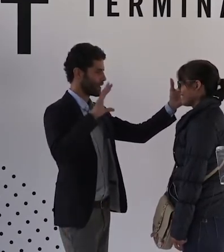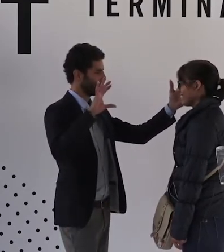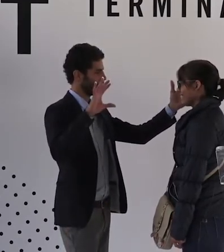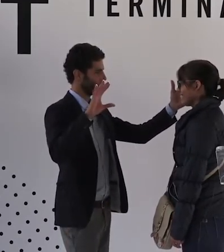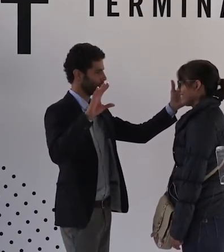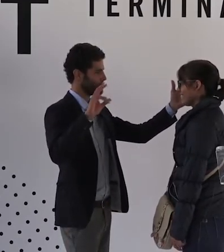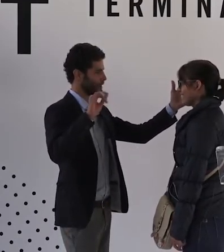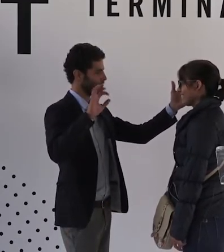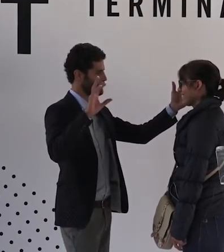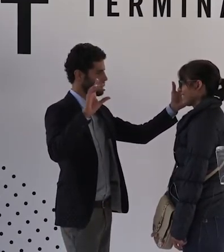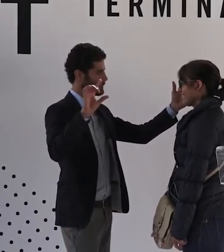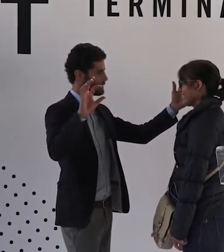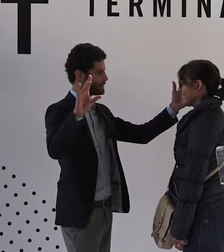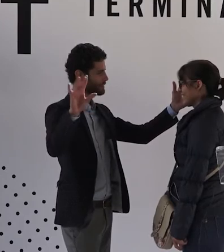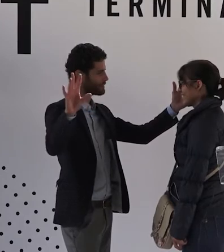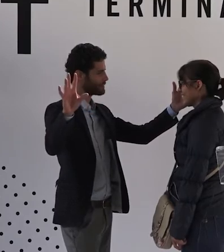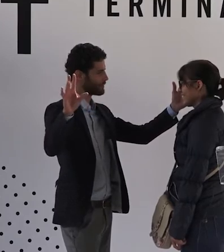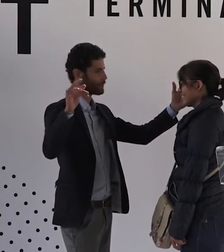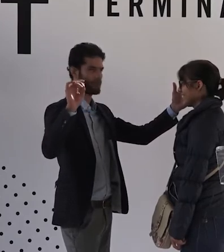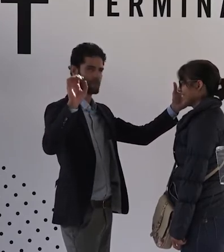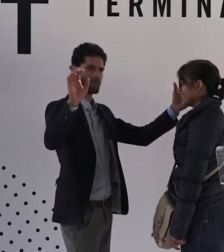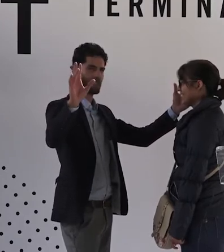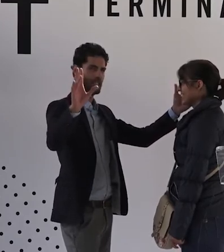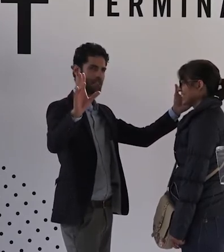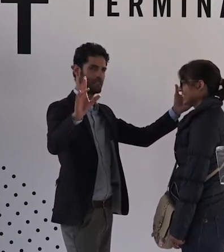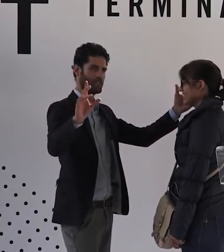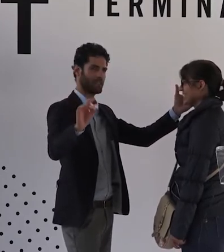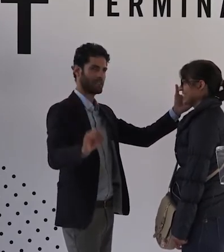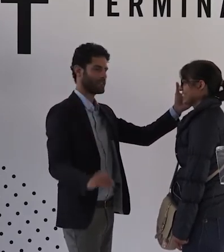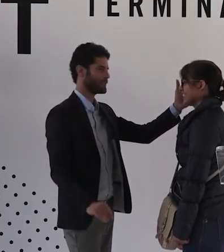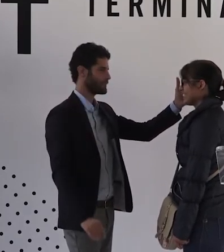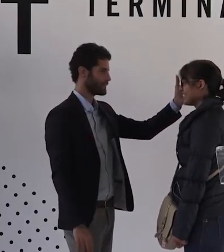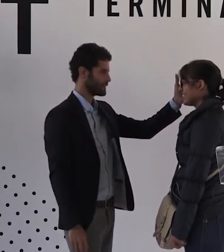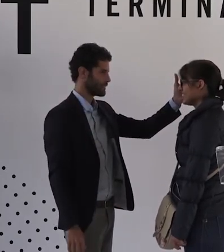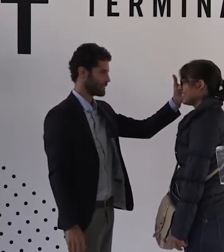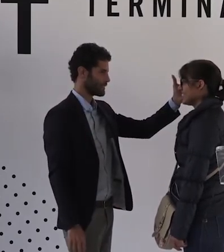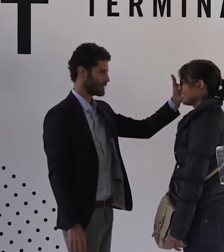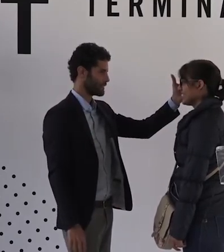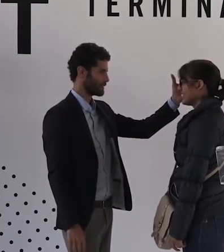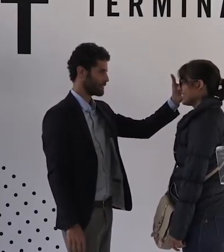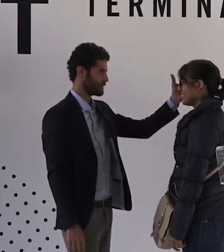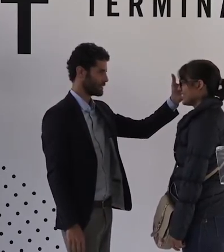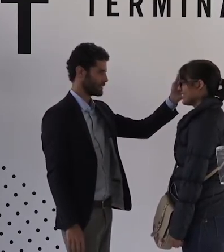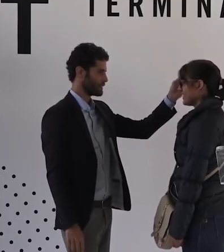Veo que hay una M en medio, por ahí hay una M. O como más al final.